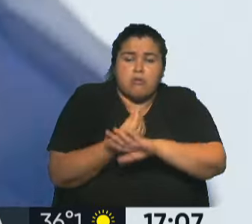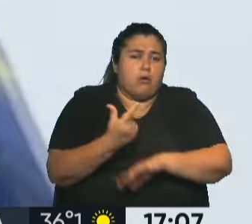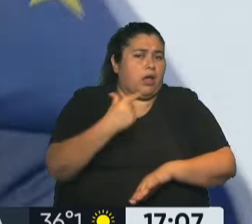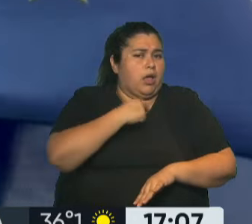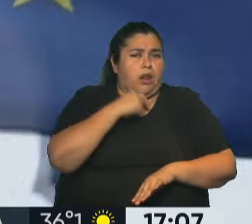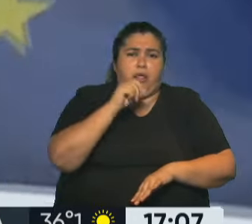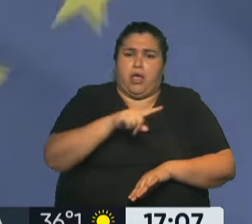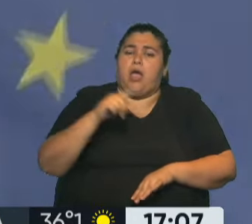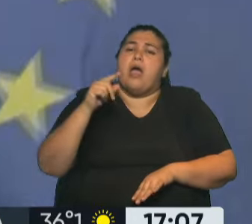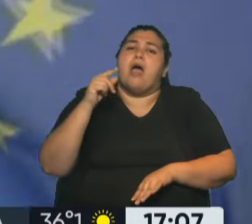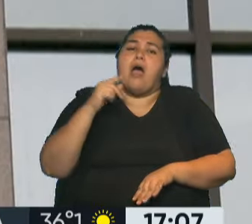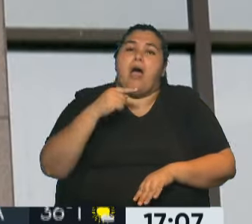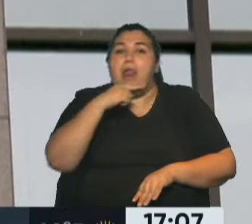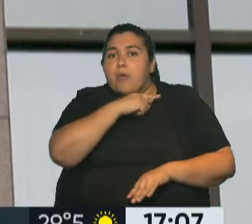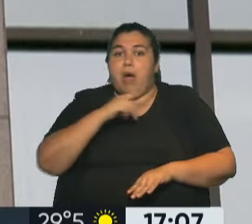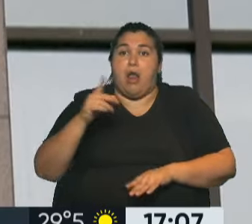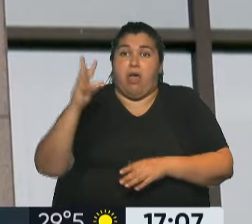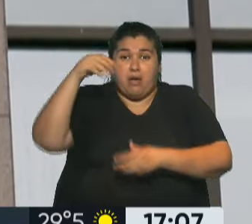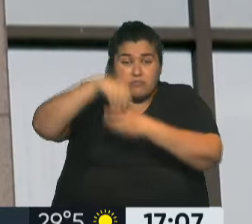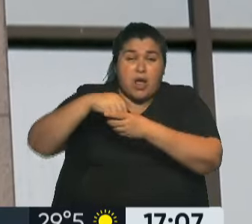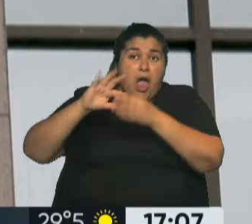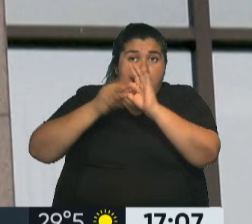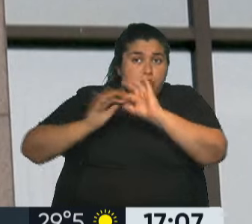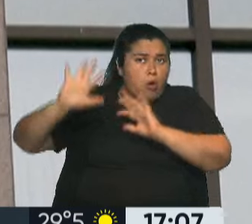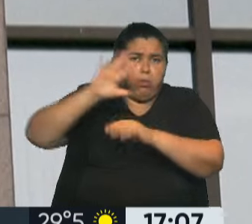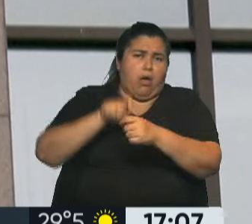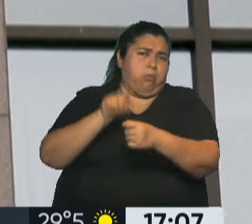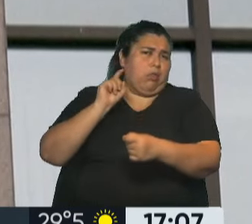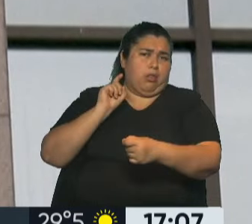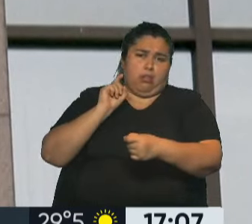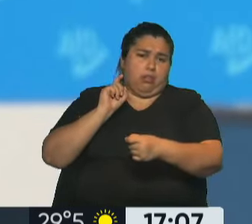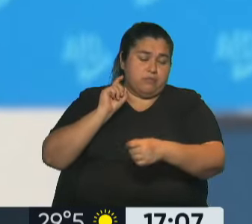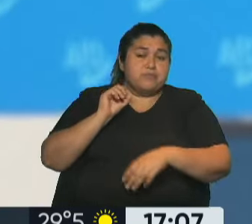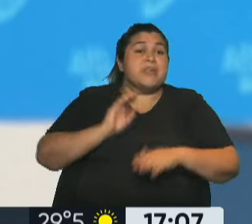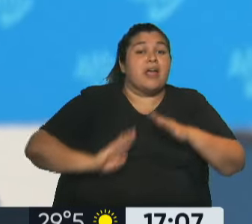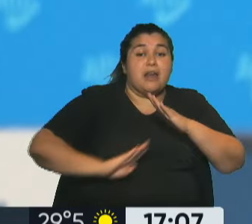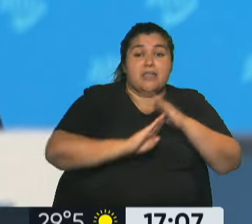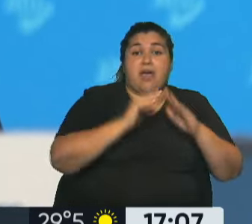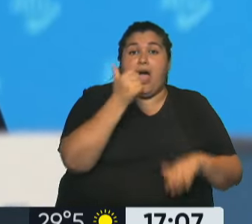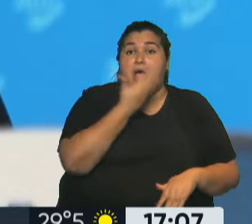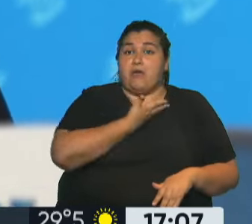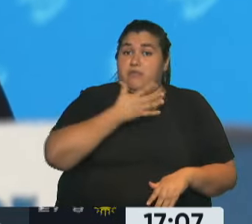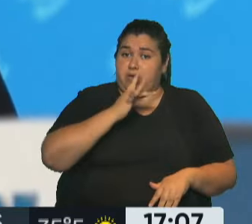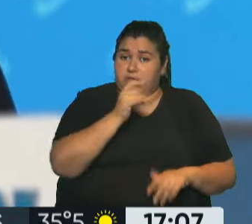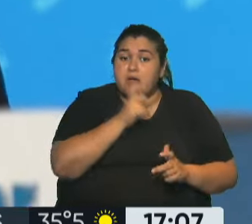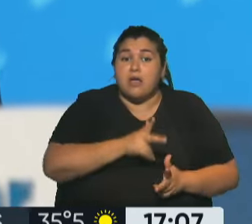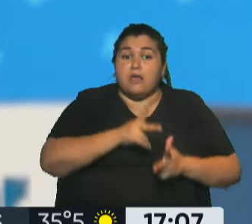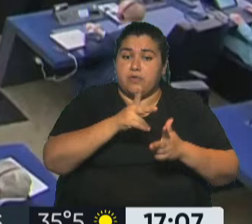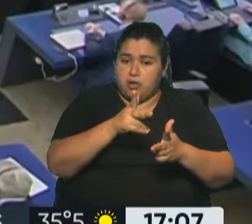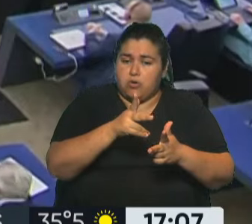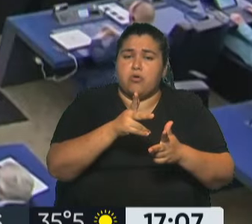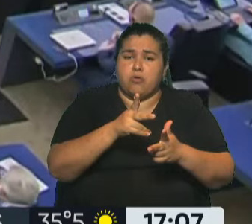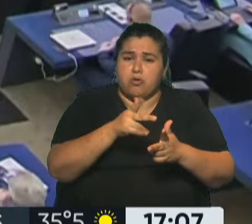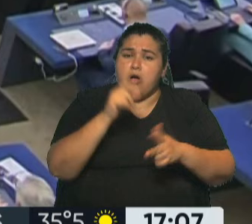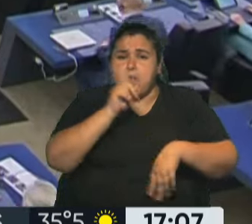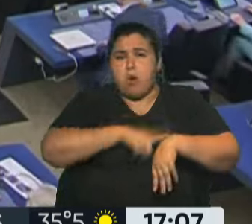de Alemania de la Unión Europea. Quizás, para desviar la atención, la líder del AfD, Alice Weidel, dijo en